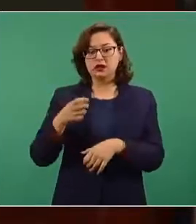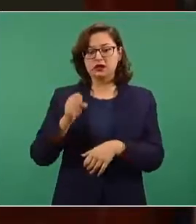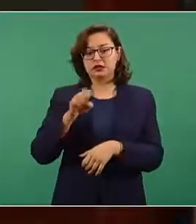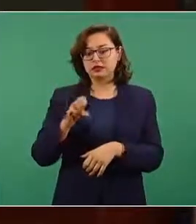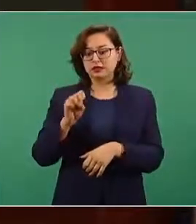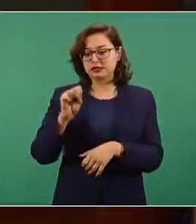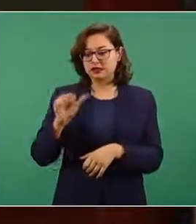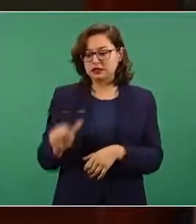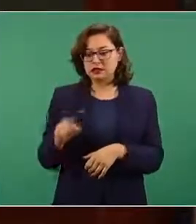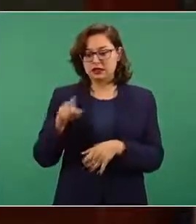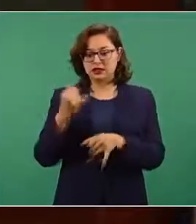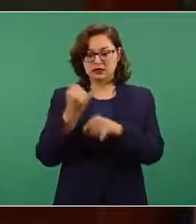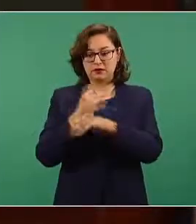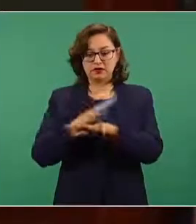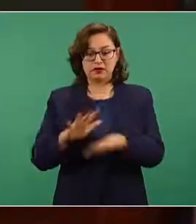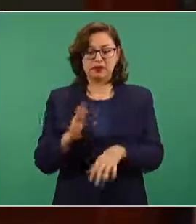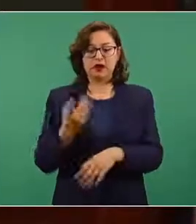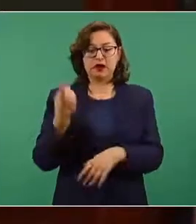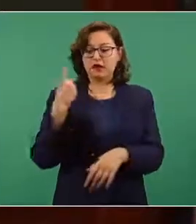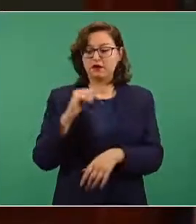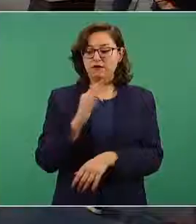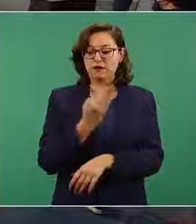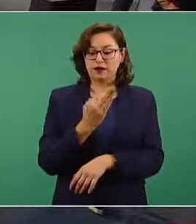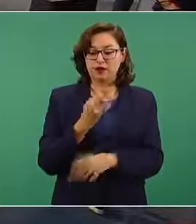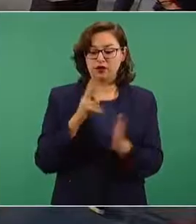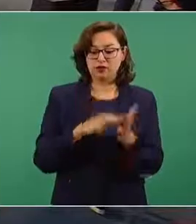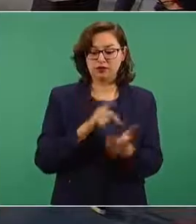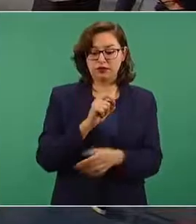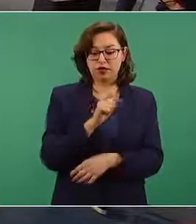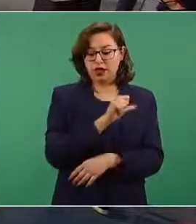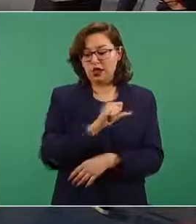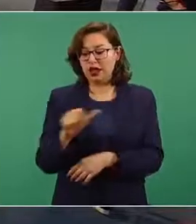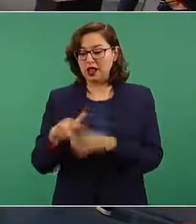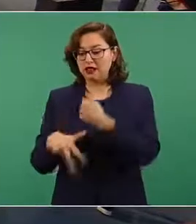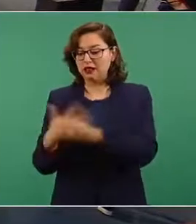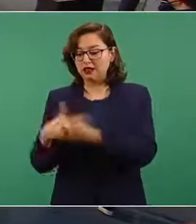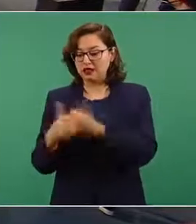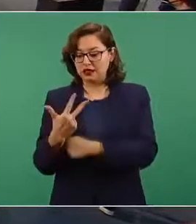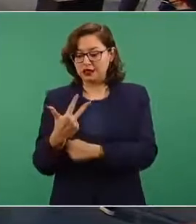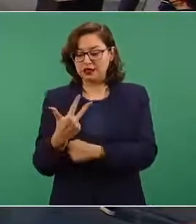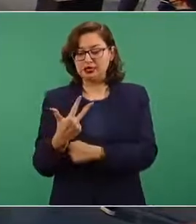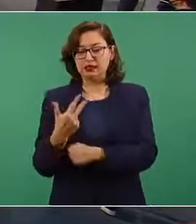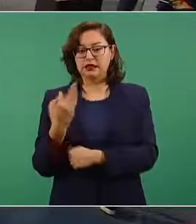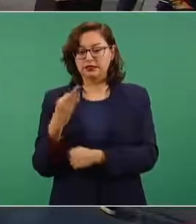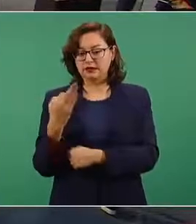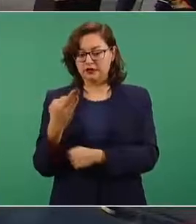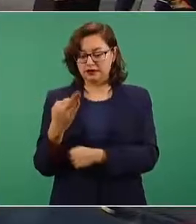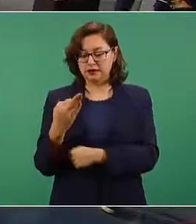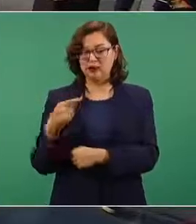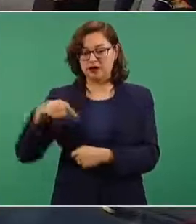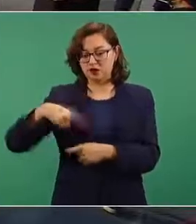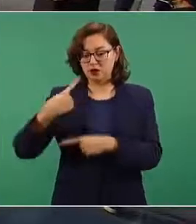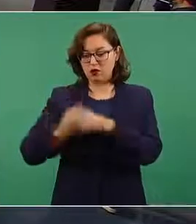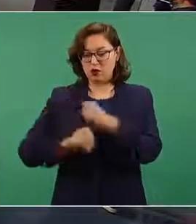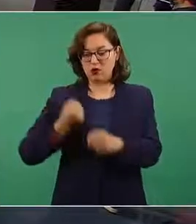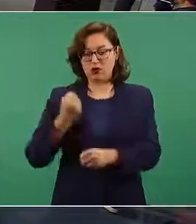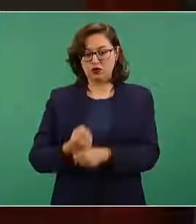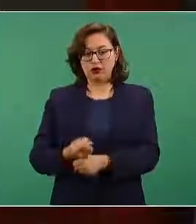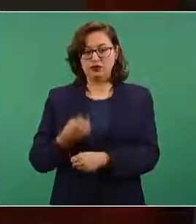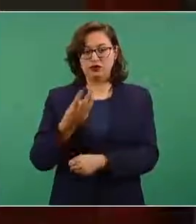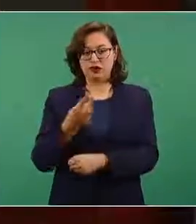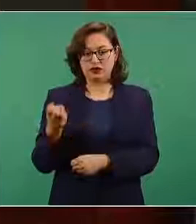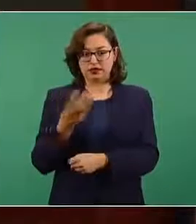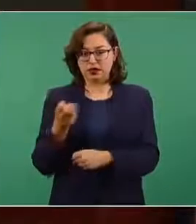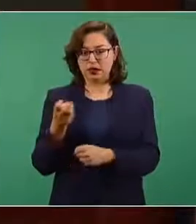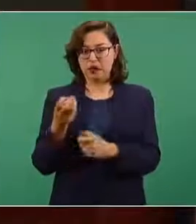que precisa que de febrero de 2020 al 13 de febrero de este año son 294,000 fallecimientos de exceso